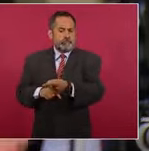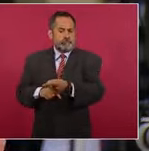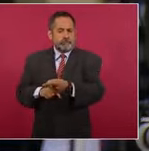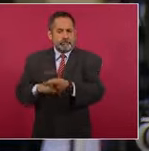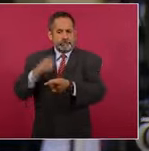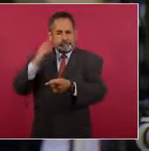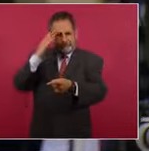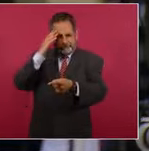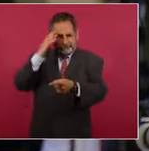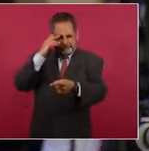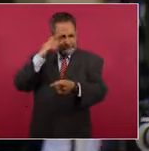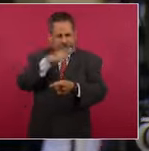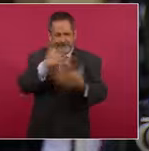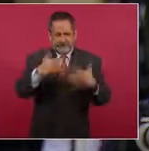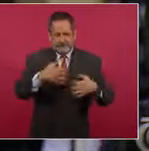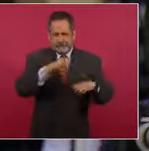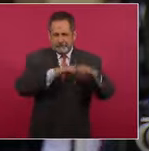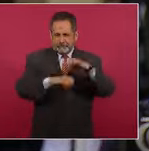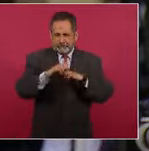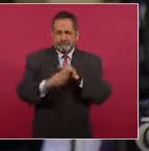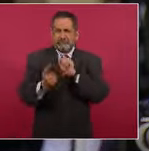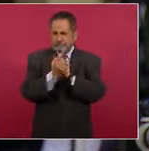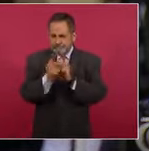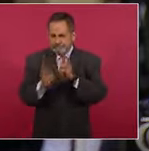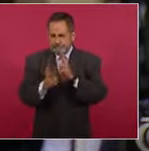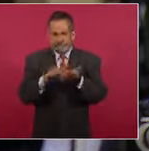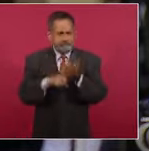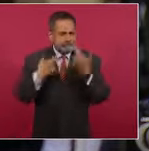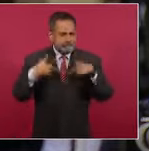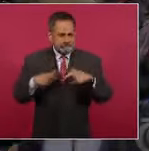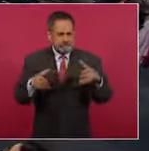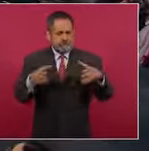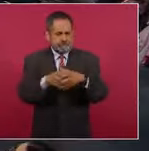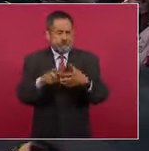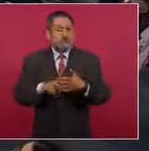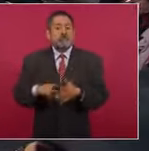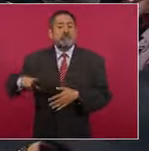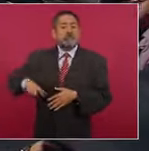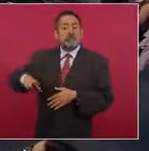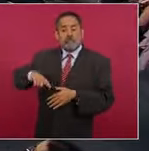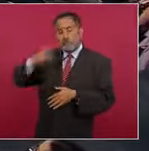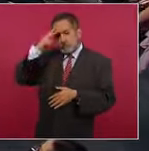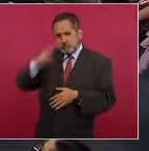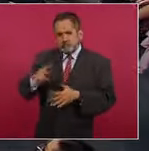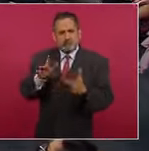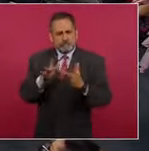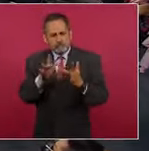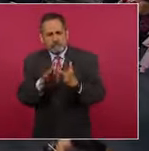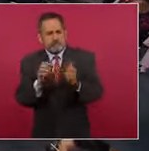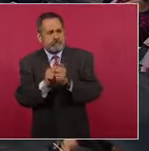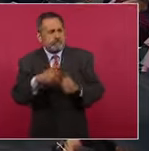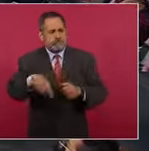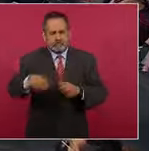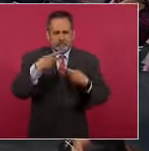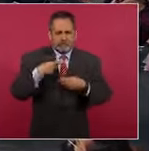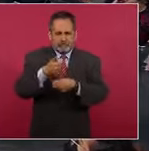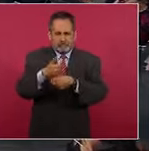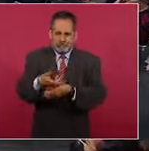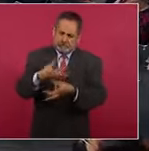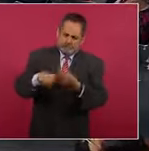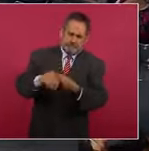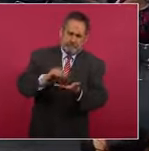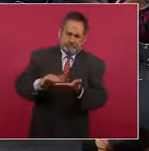líderes de las empresas constructoras, representantes de las empresas constructoras, el gobierno capitalino se ha acercado con las víctimas para reparar de alguna forma el